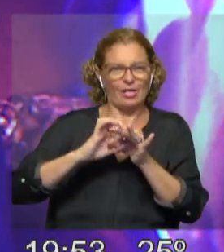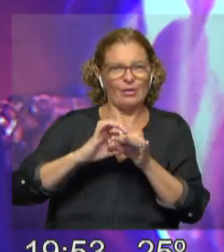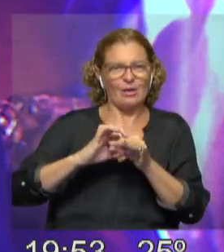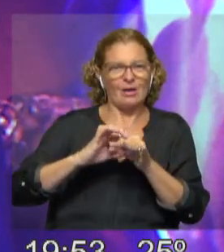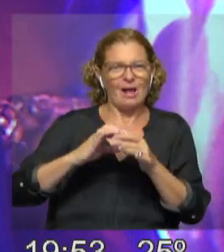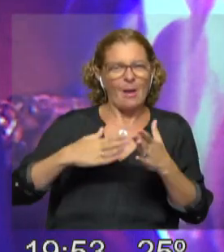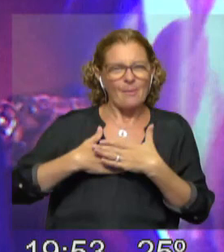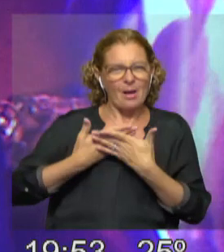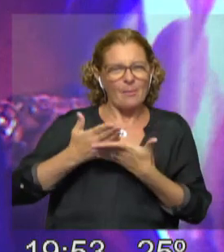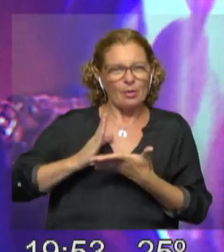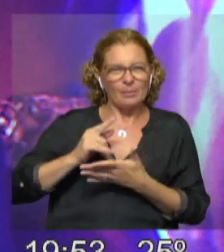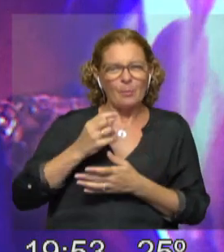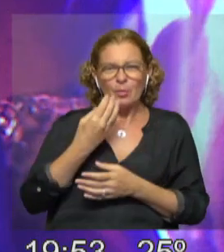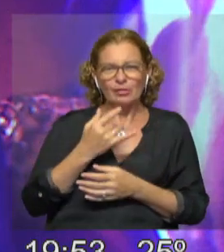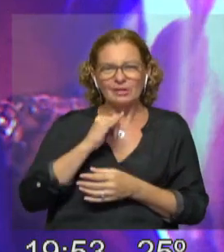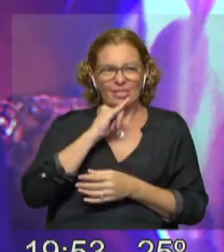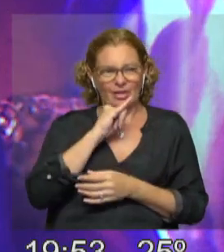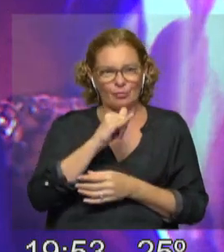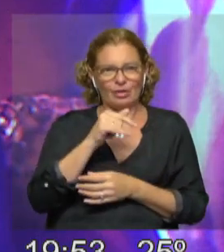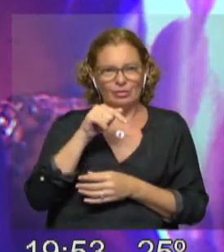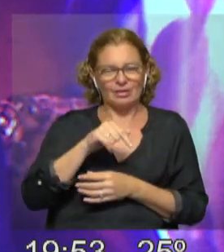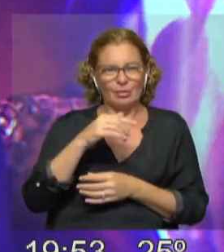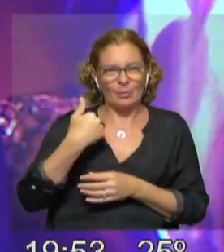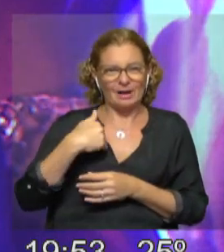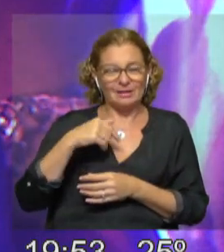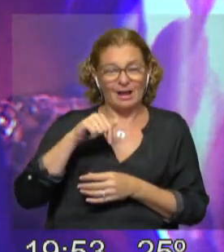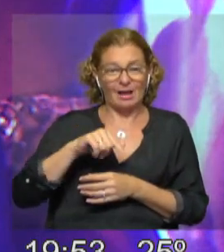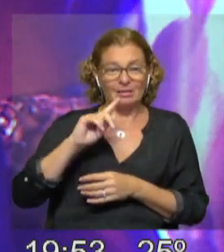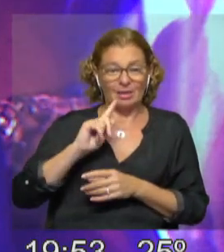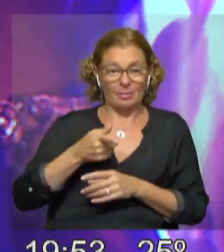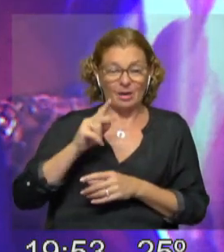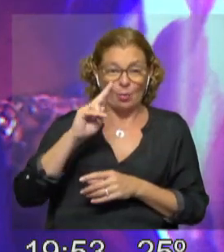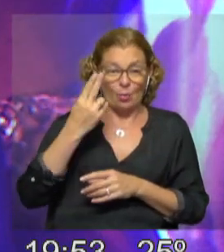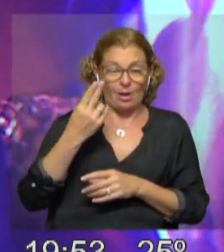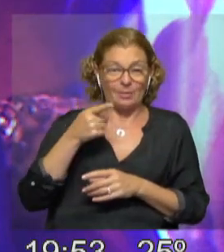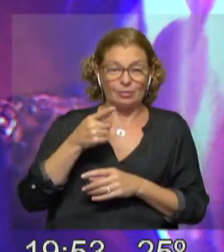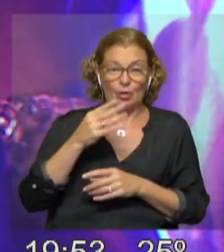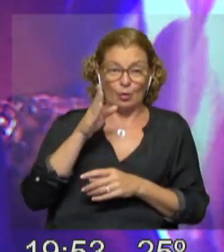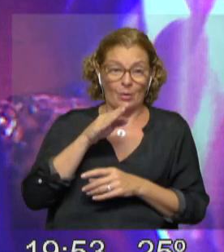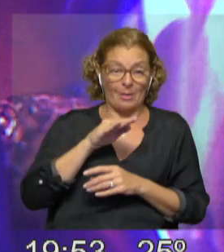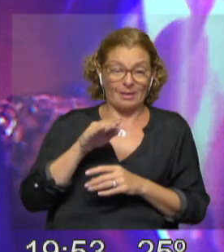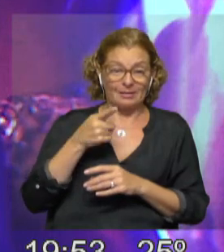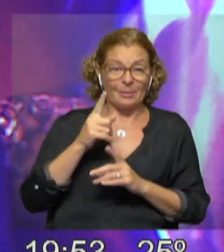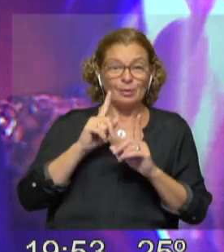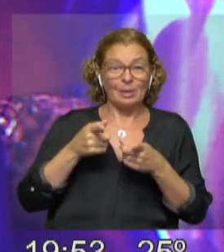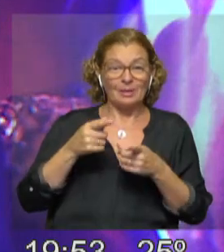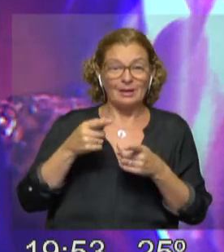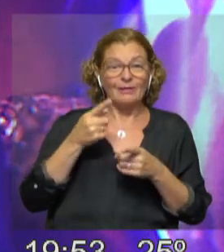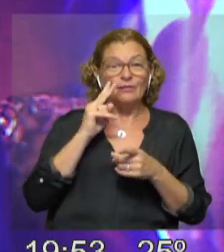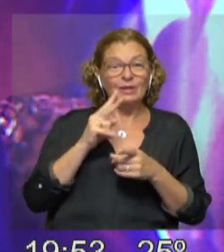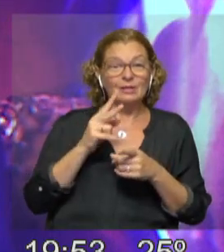Y por eso se está denunciando desde ese momento, tanto en Argentina como en Uruguay, para que esto no suceda más, pero también para seguir